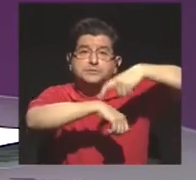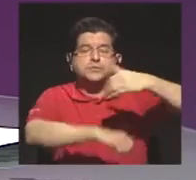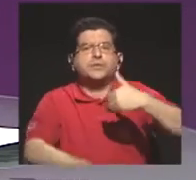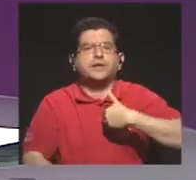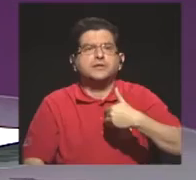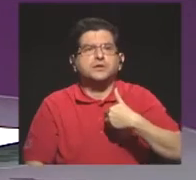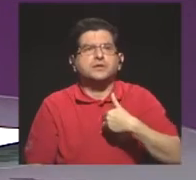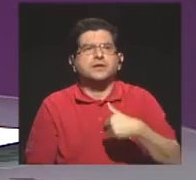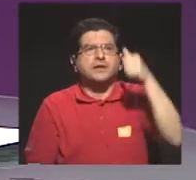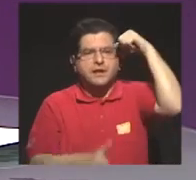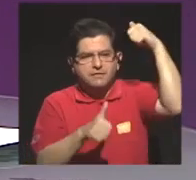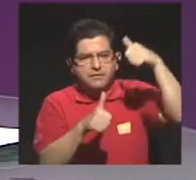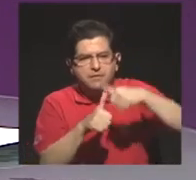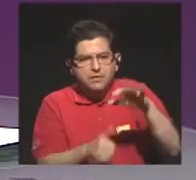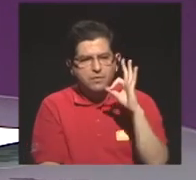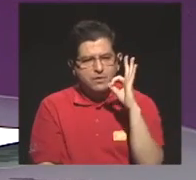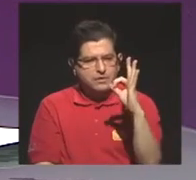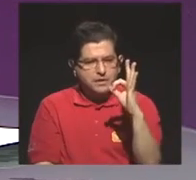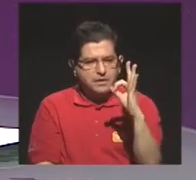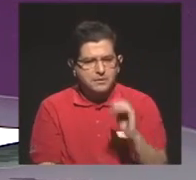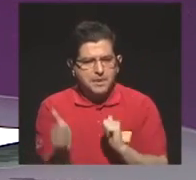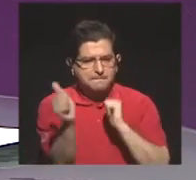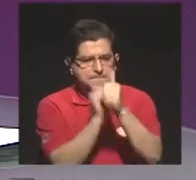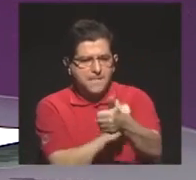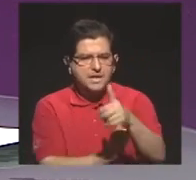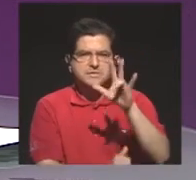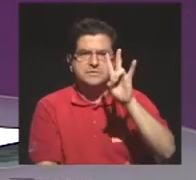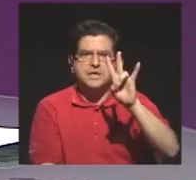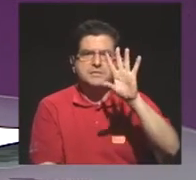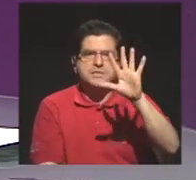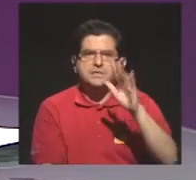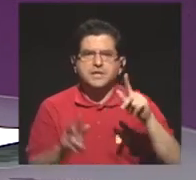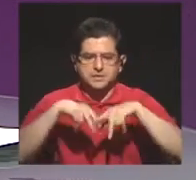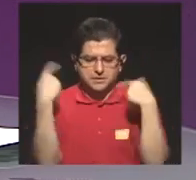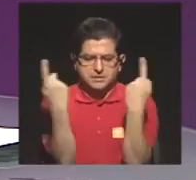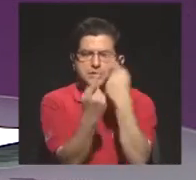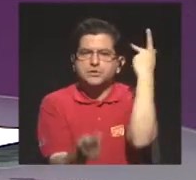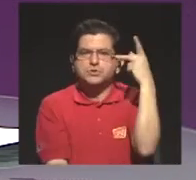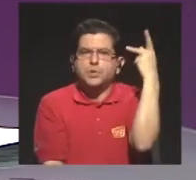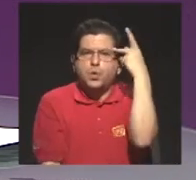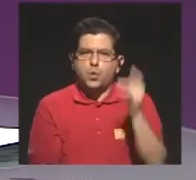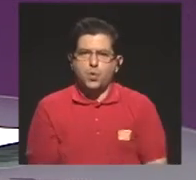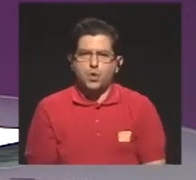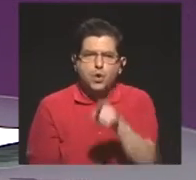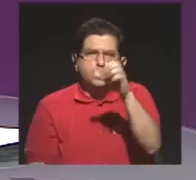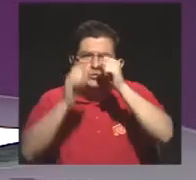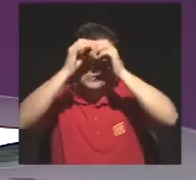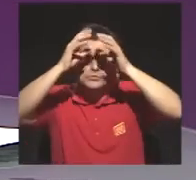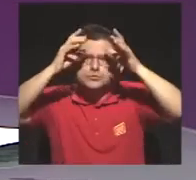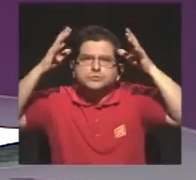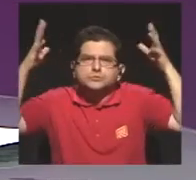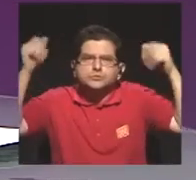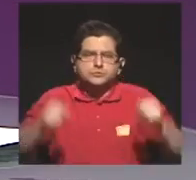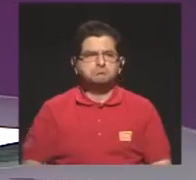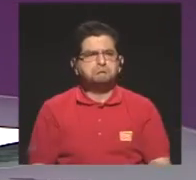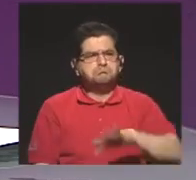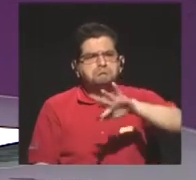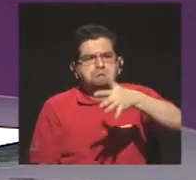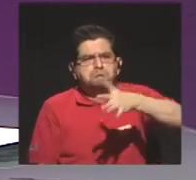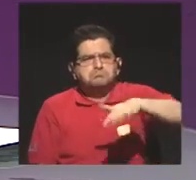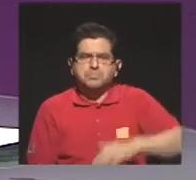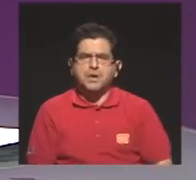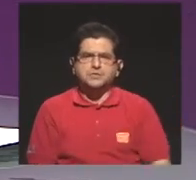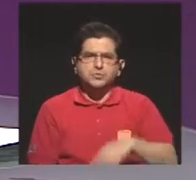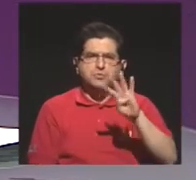hay, si la memoria no me falla, superan los 75 partidos políticos. Usted se puede imaginar, habían aproximadamente más